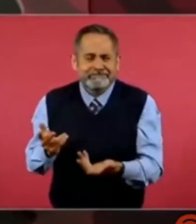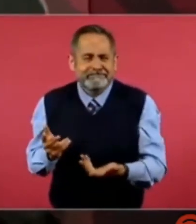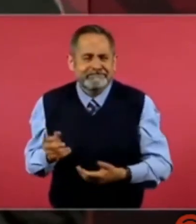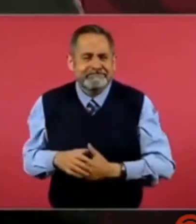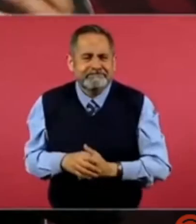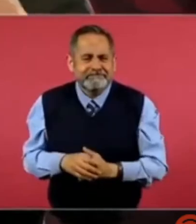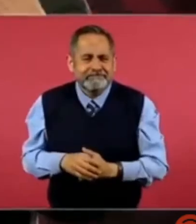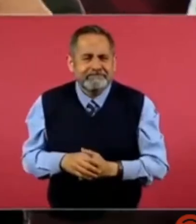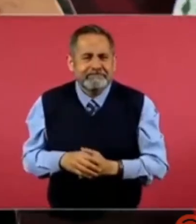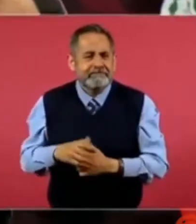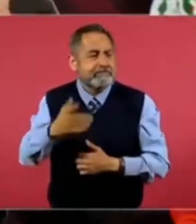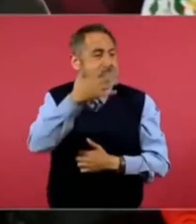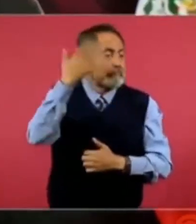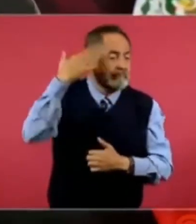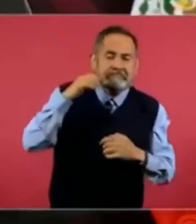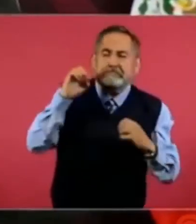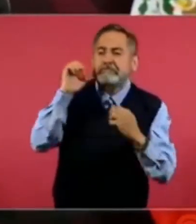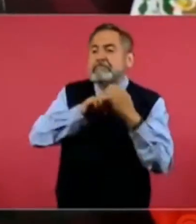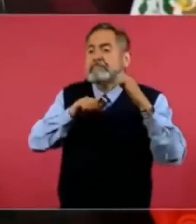los choreaban mucho.